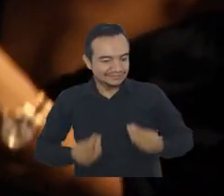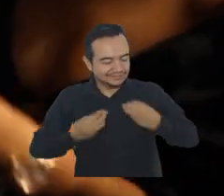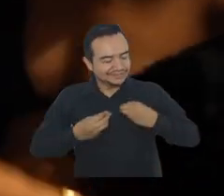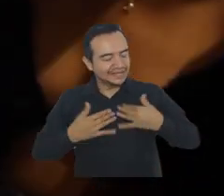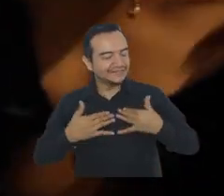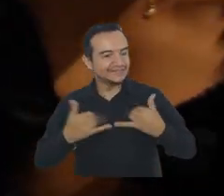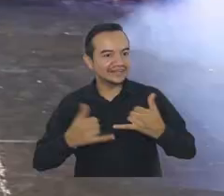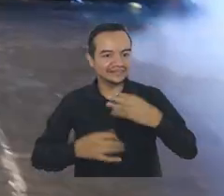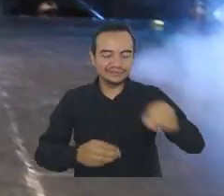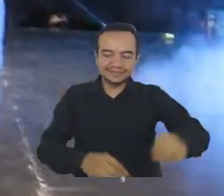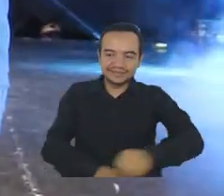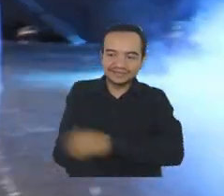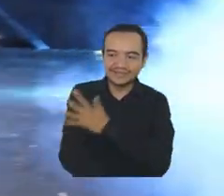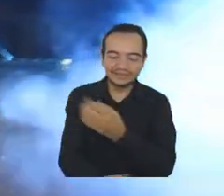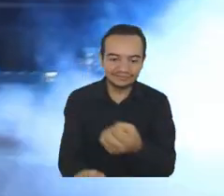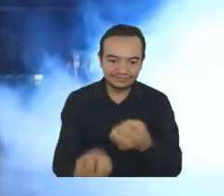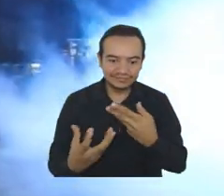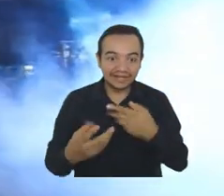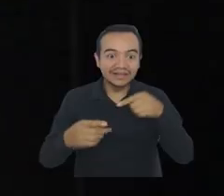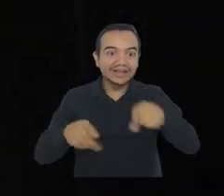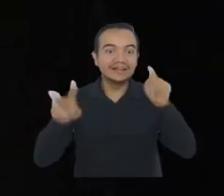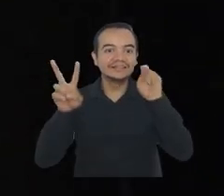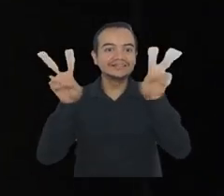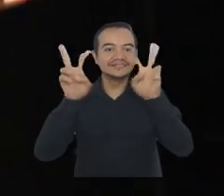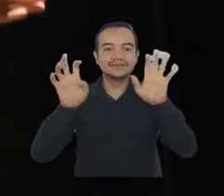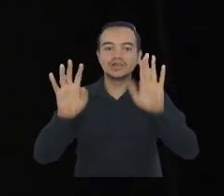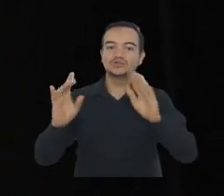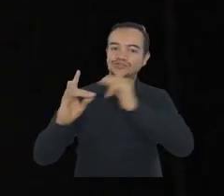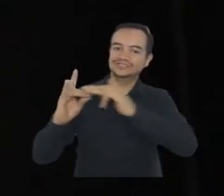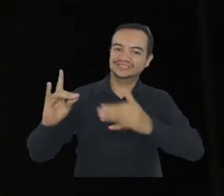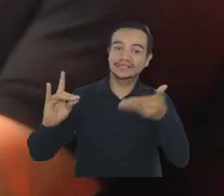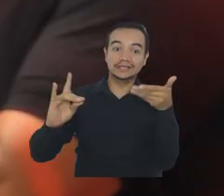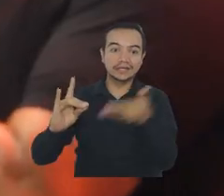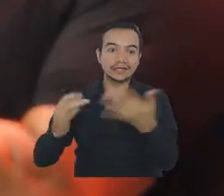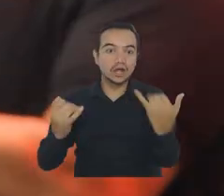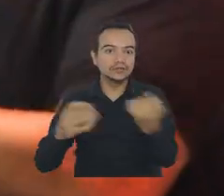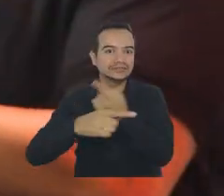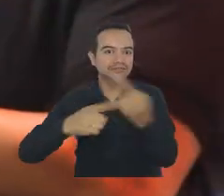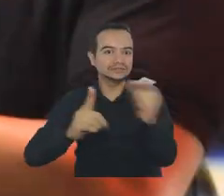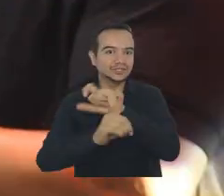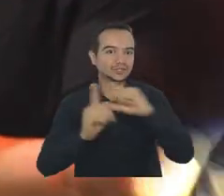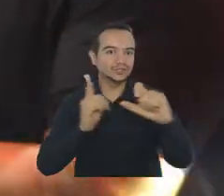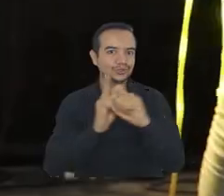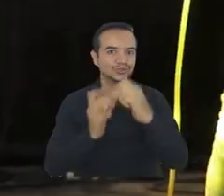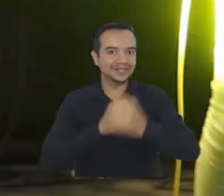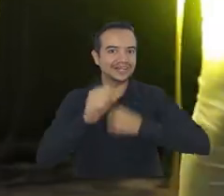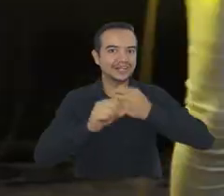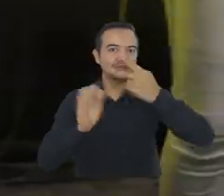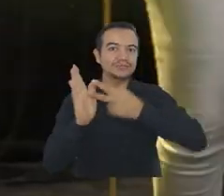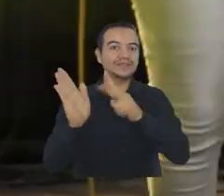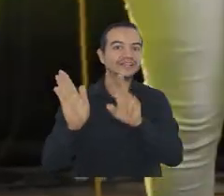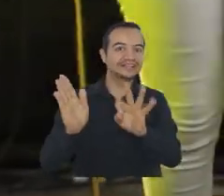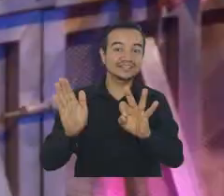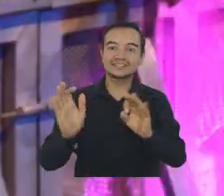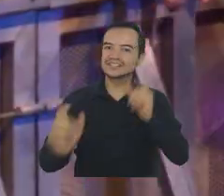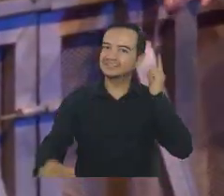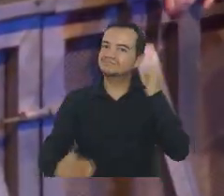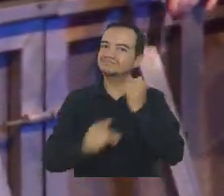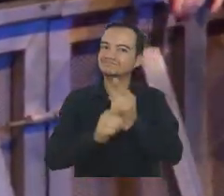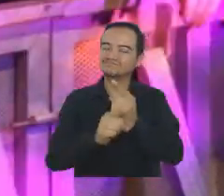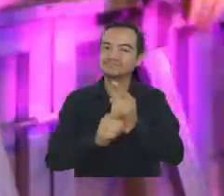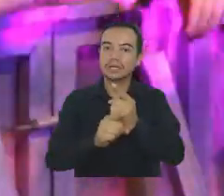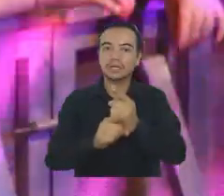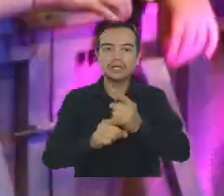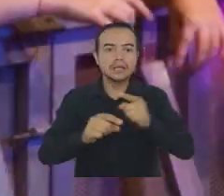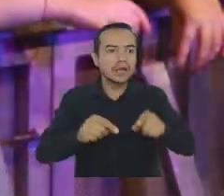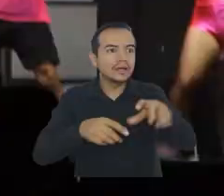Disfrutar de la vida y el cúmulo de emociones que nos genera fue la consigna de la Universidad del Magdalena en esta Semana Cultural 2023